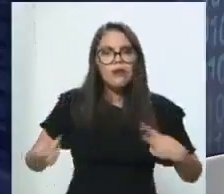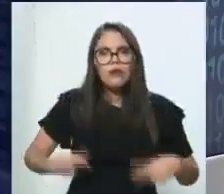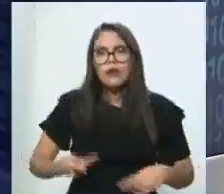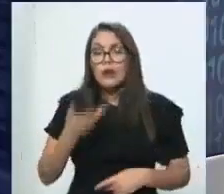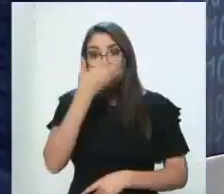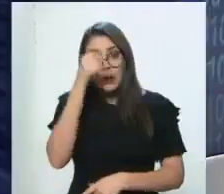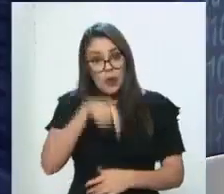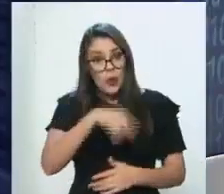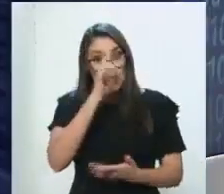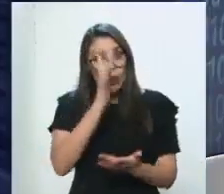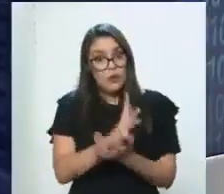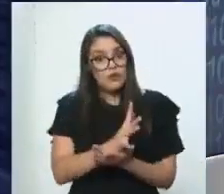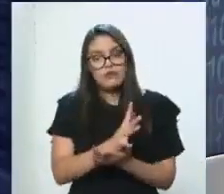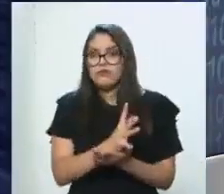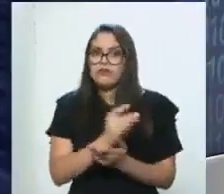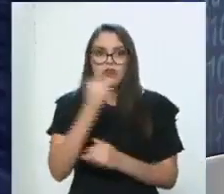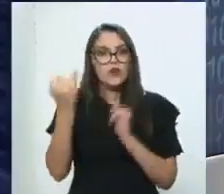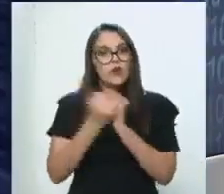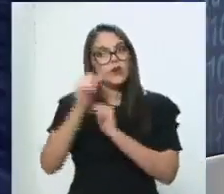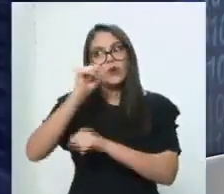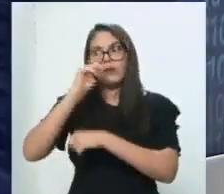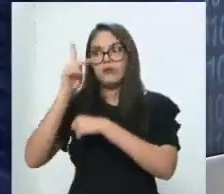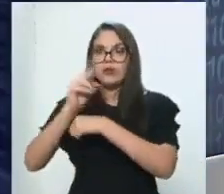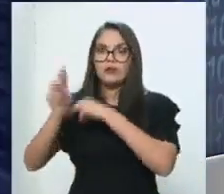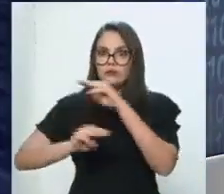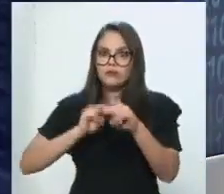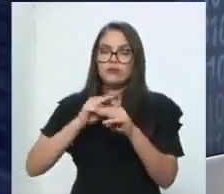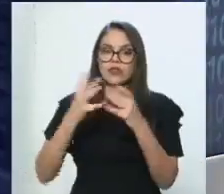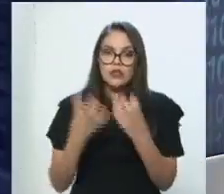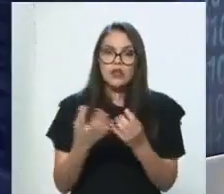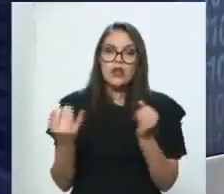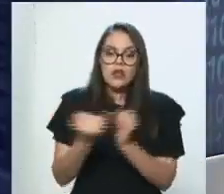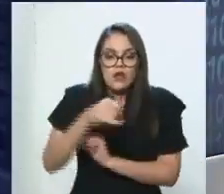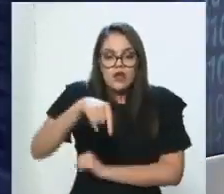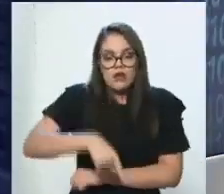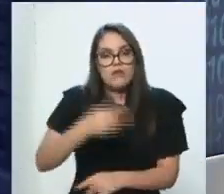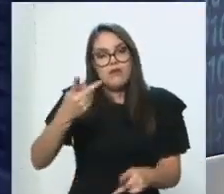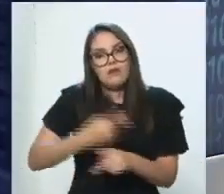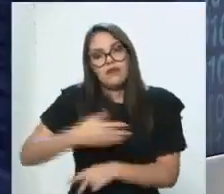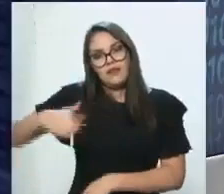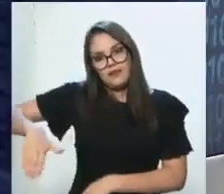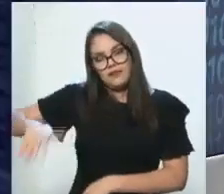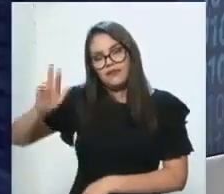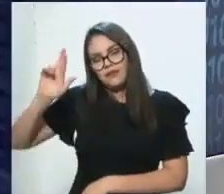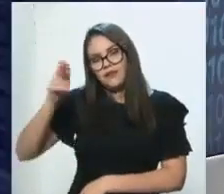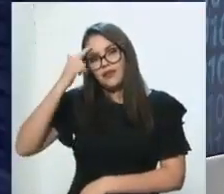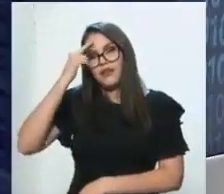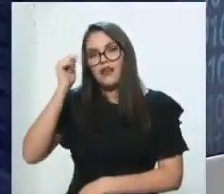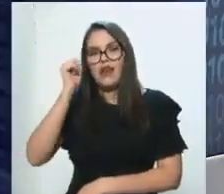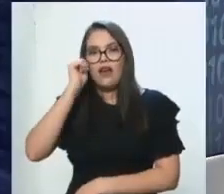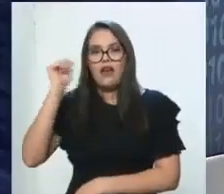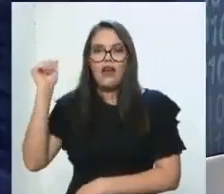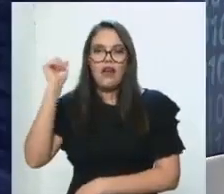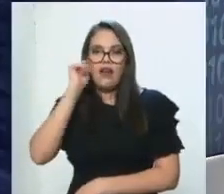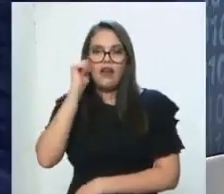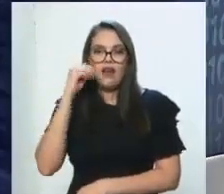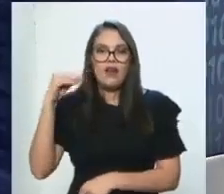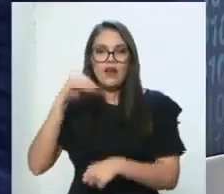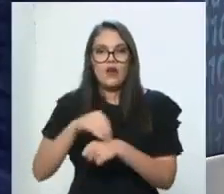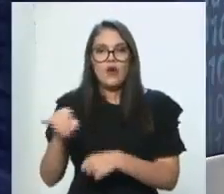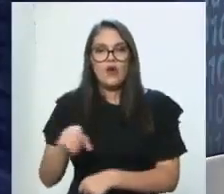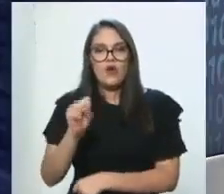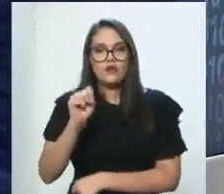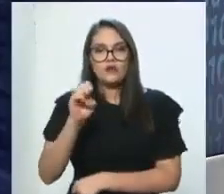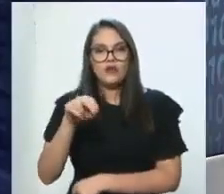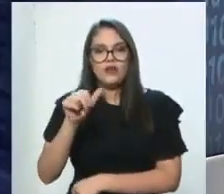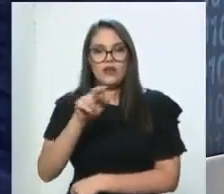todo el mundo, nuestro país, incluido por supuesto el más reciente Pues recordará usted ayer el tuit que publicó José Narro, ex